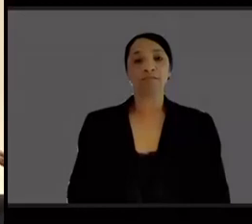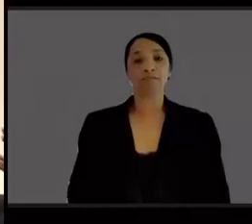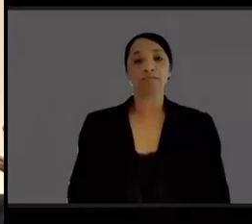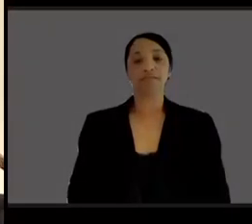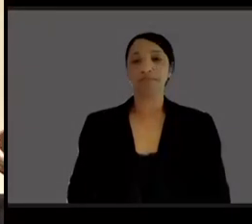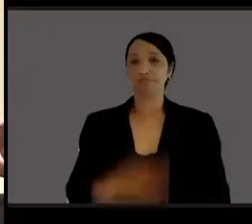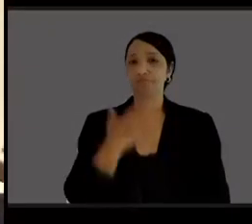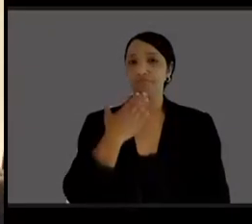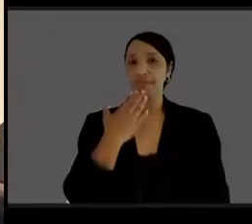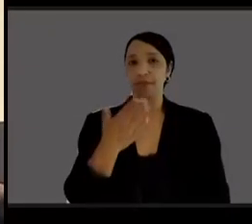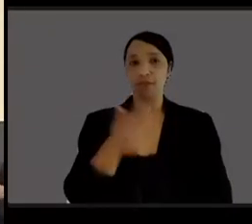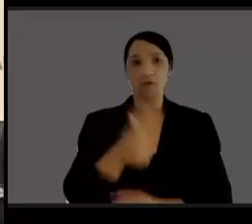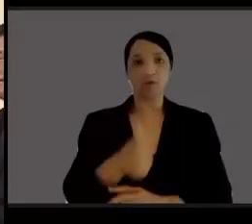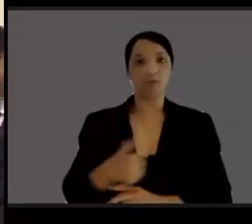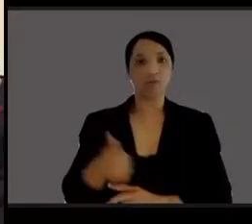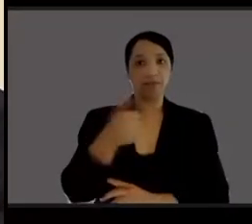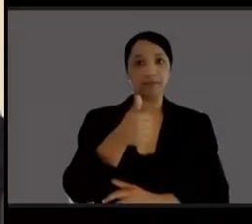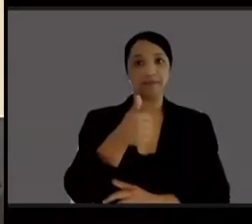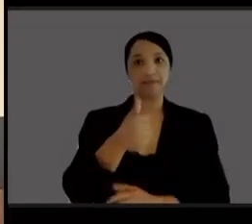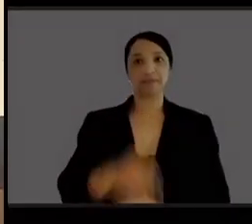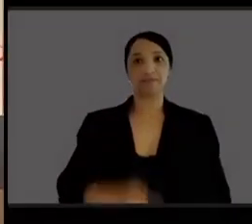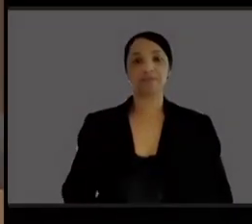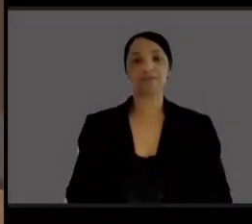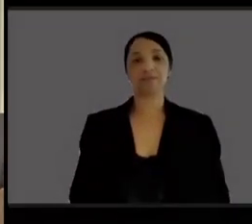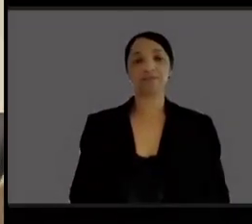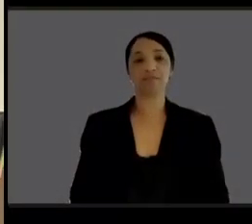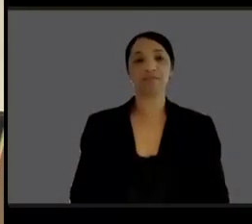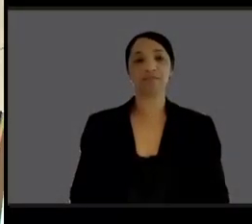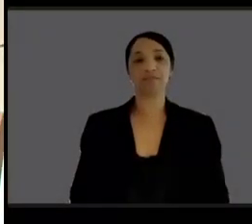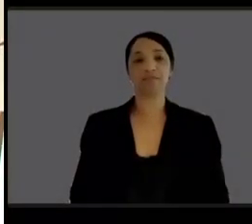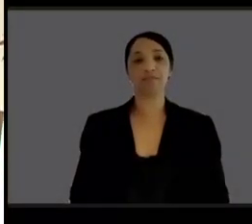Muchísimas gracias, Excelencia.